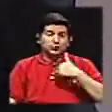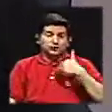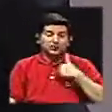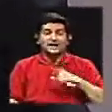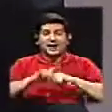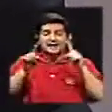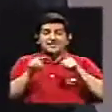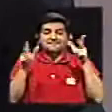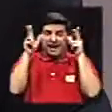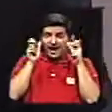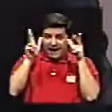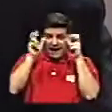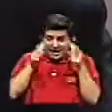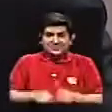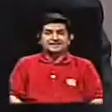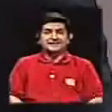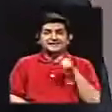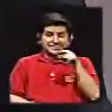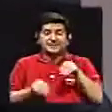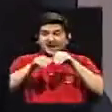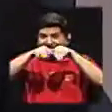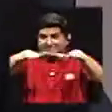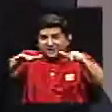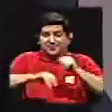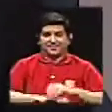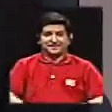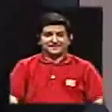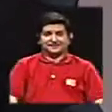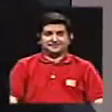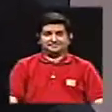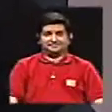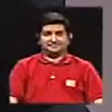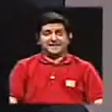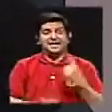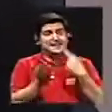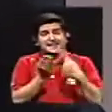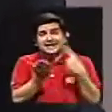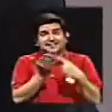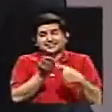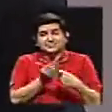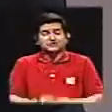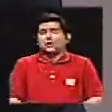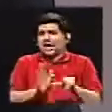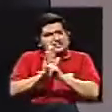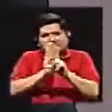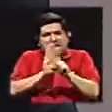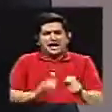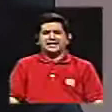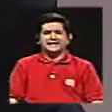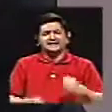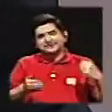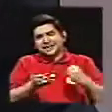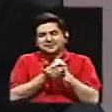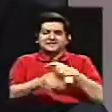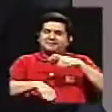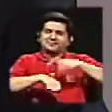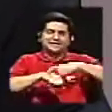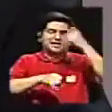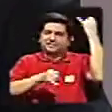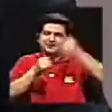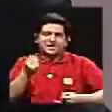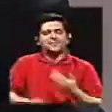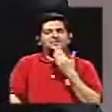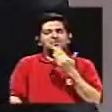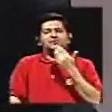hay diferentes percepciones acerca de lo que son estas redes, y la discusión es totalmente legítima. Lamentablemente se nos acabó el tiempo.